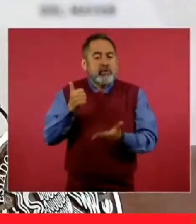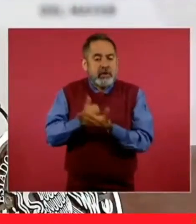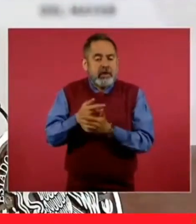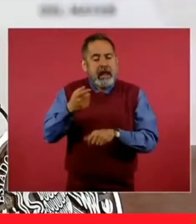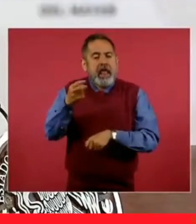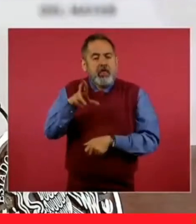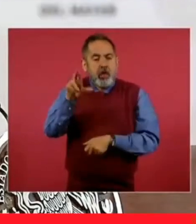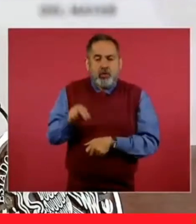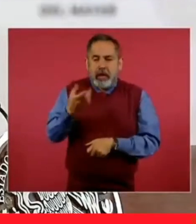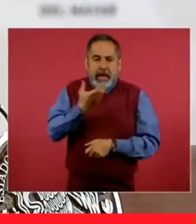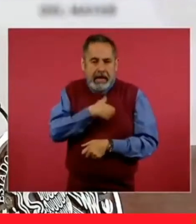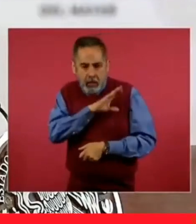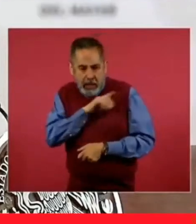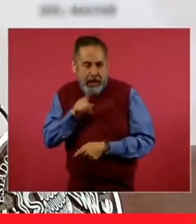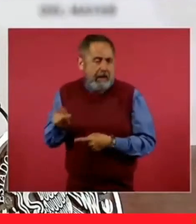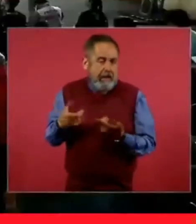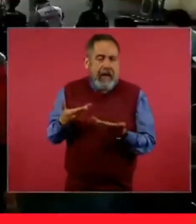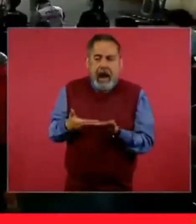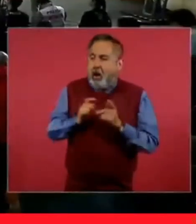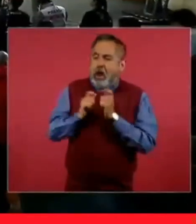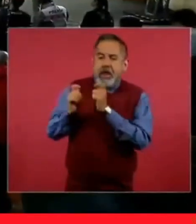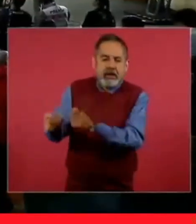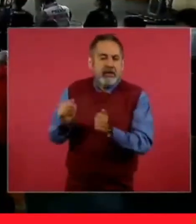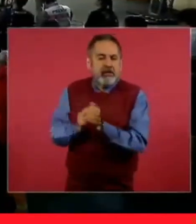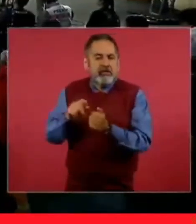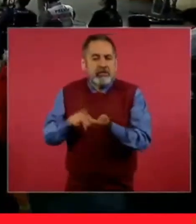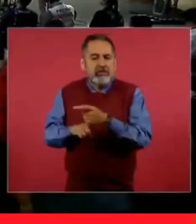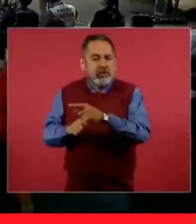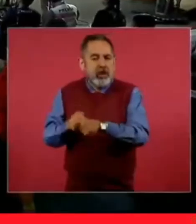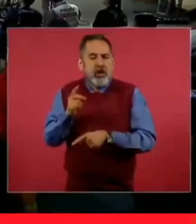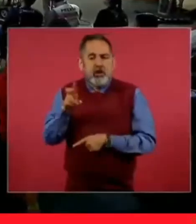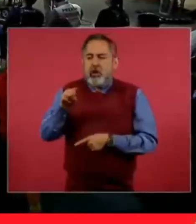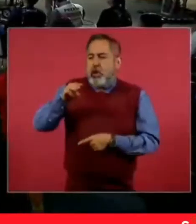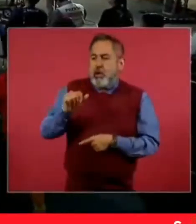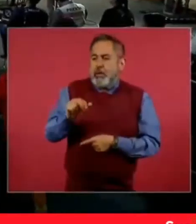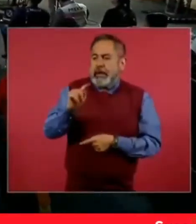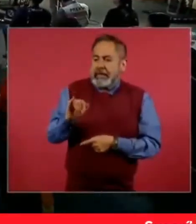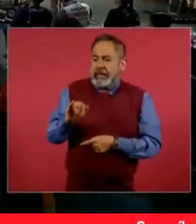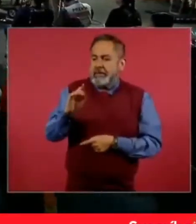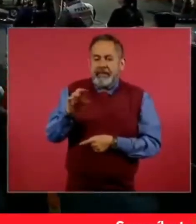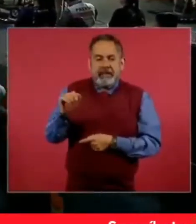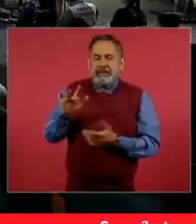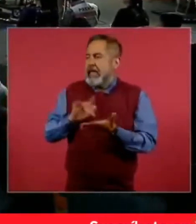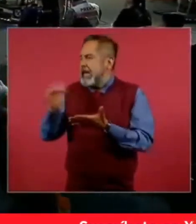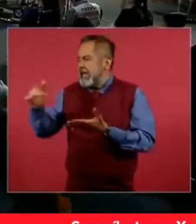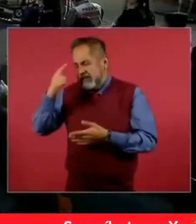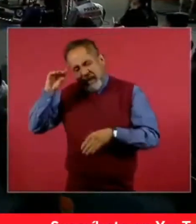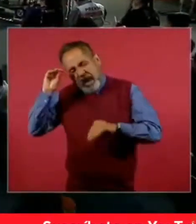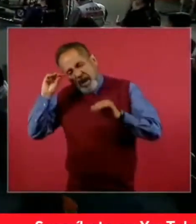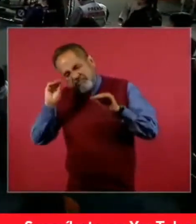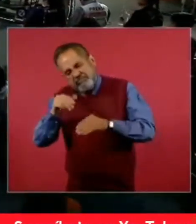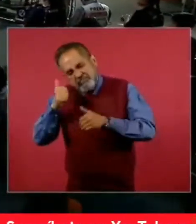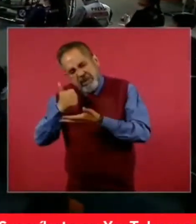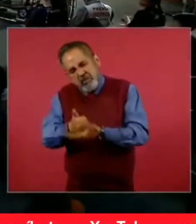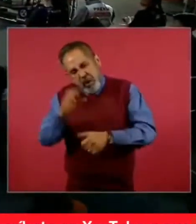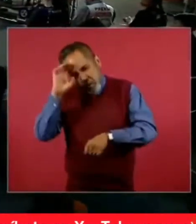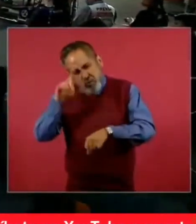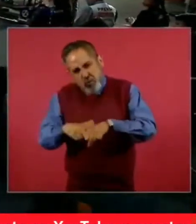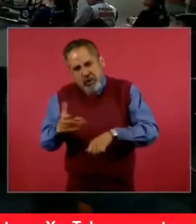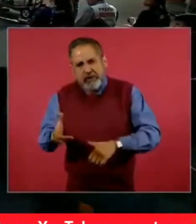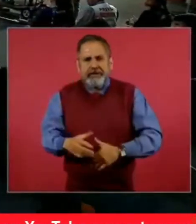Exhaustivo, presidente. Gobierno pero de México. Como les decíamos, es un proyecto de muchos proyectos. Estamos al 92% de avance.